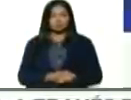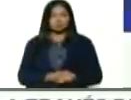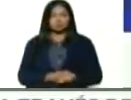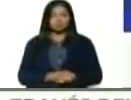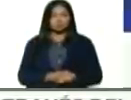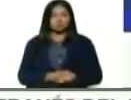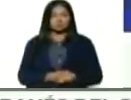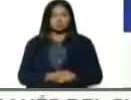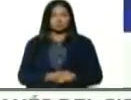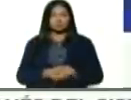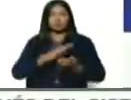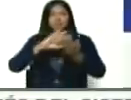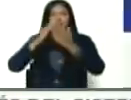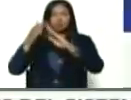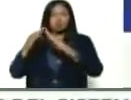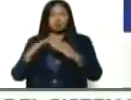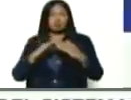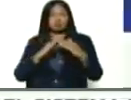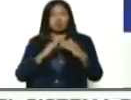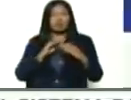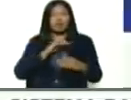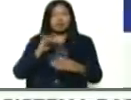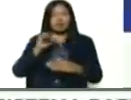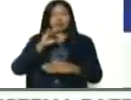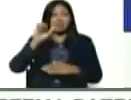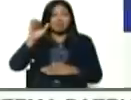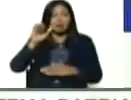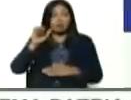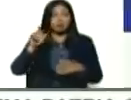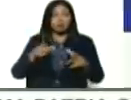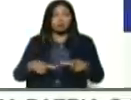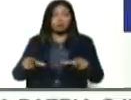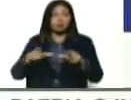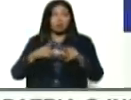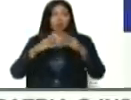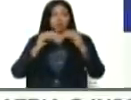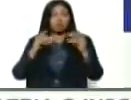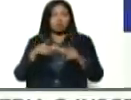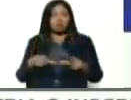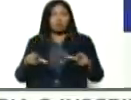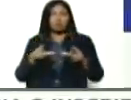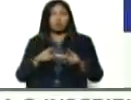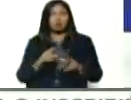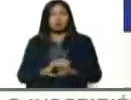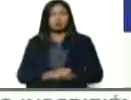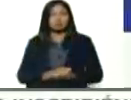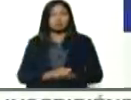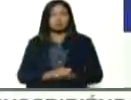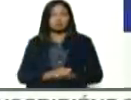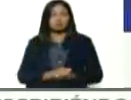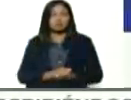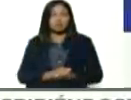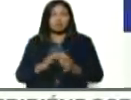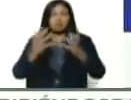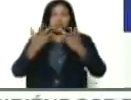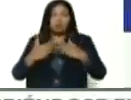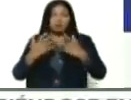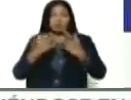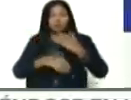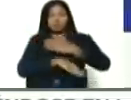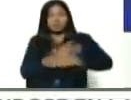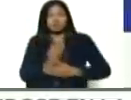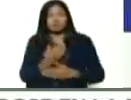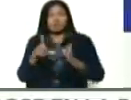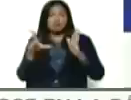en la comunidad en el barrio en el urbanismo en la fábrica en la universidad en el